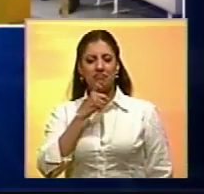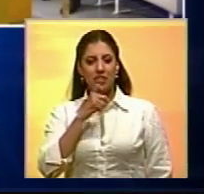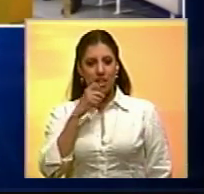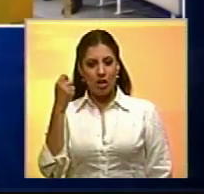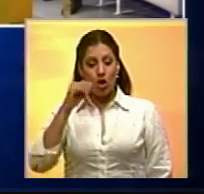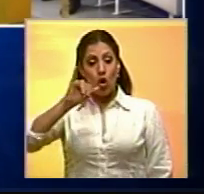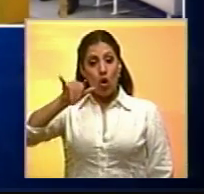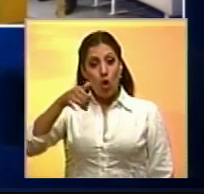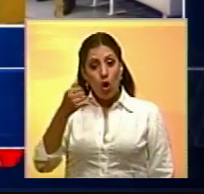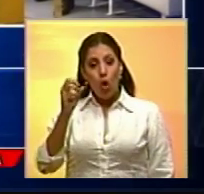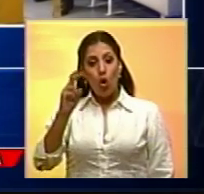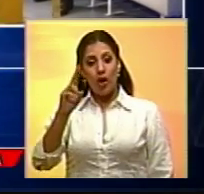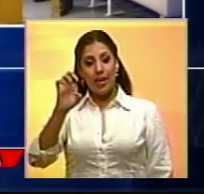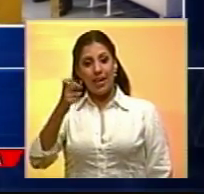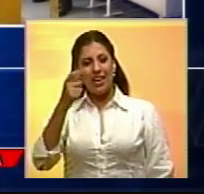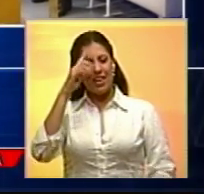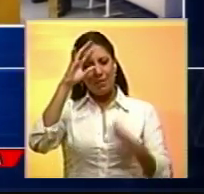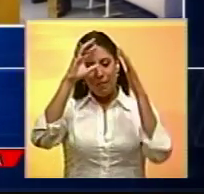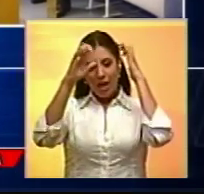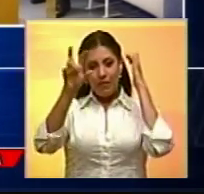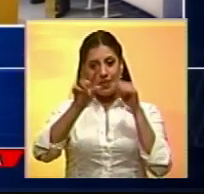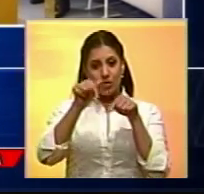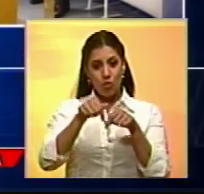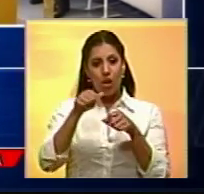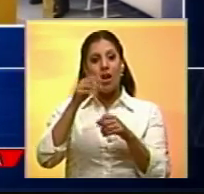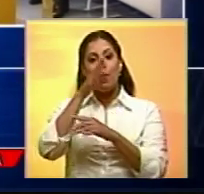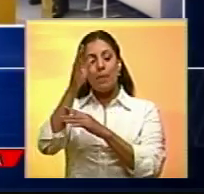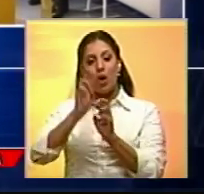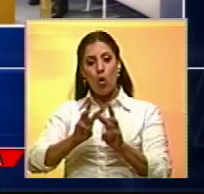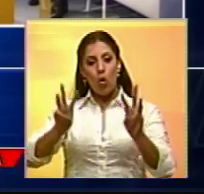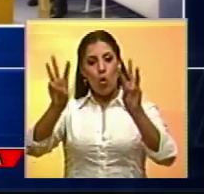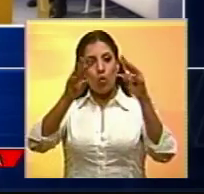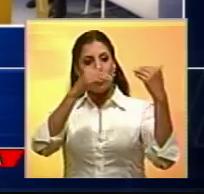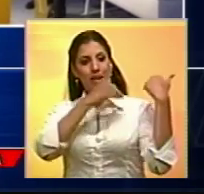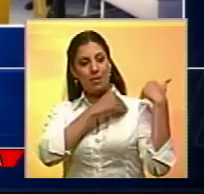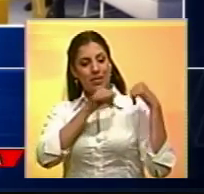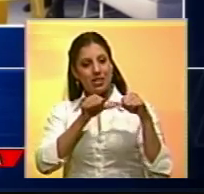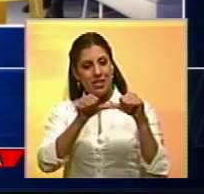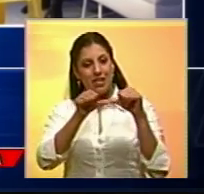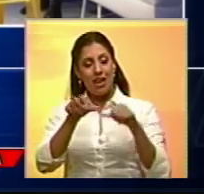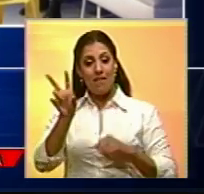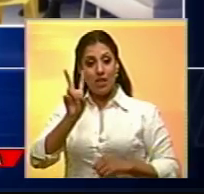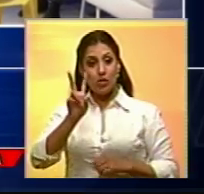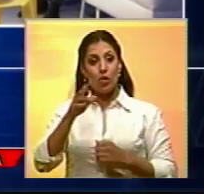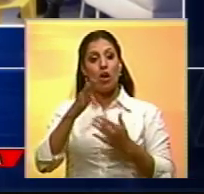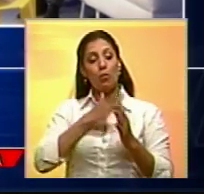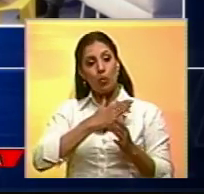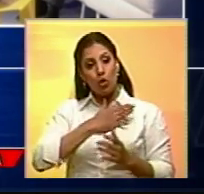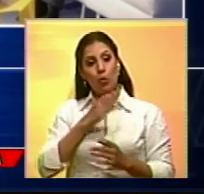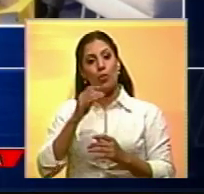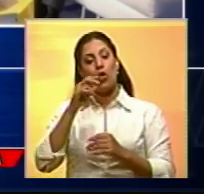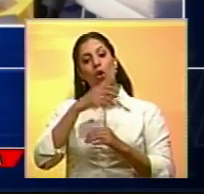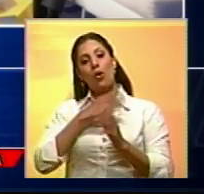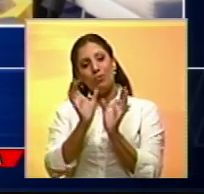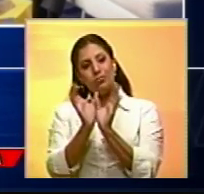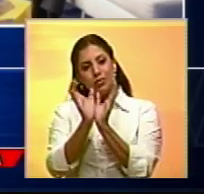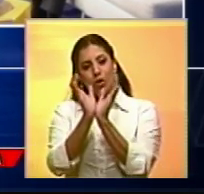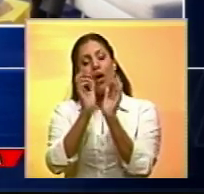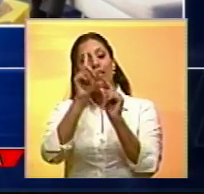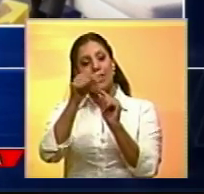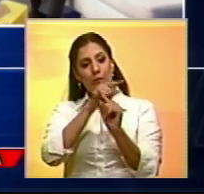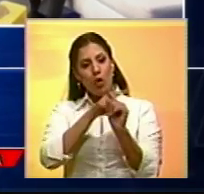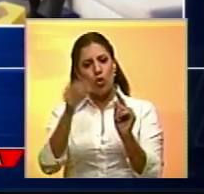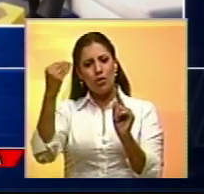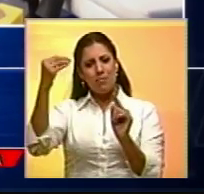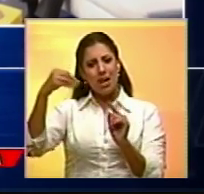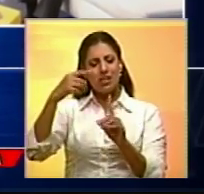acompaña Jorge Valero, embajador de Venezuela ante la ONU, representante permanente de Venezuela ante la Organización de las Naciones Unidas y